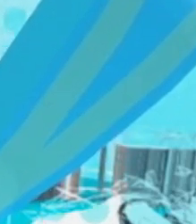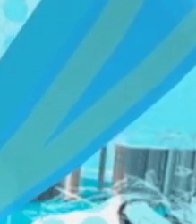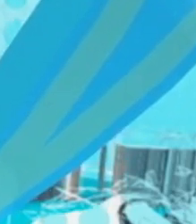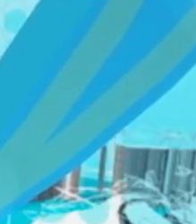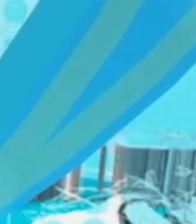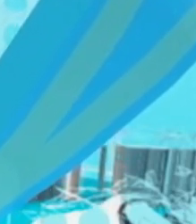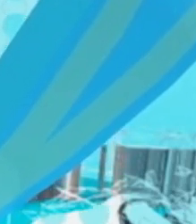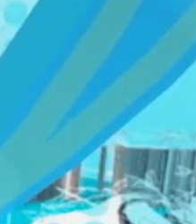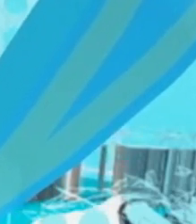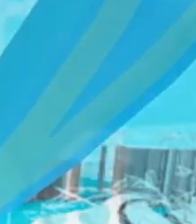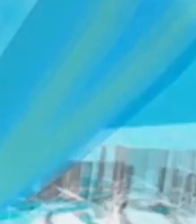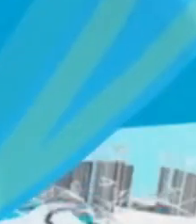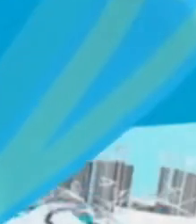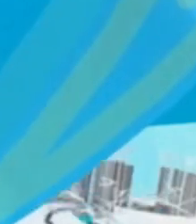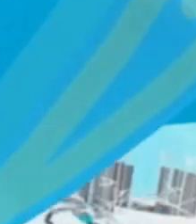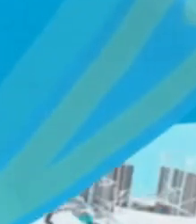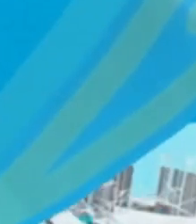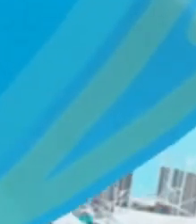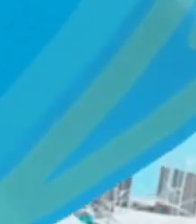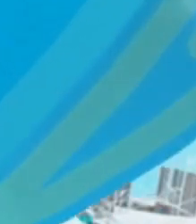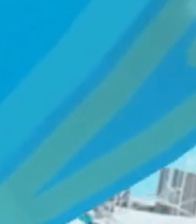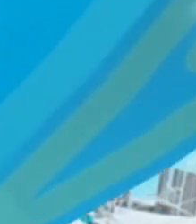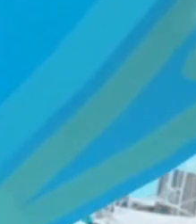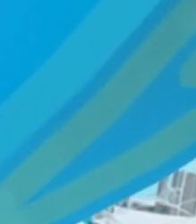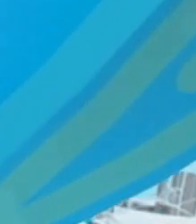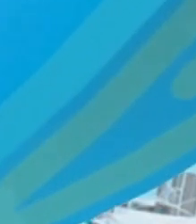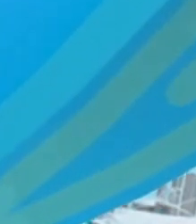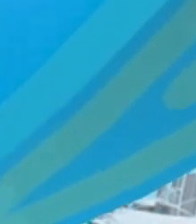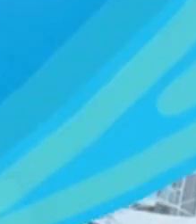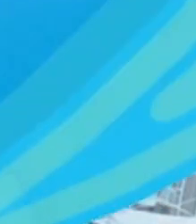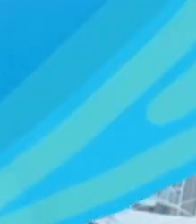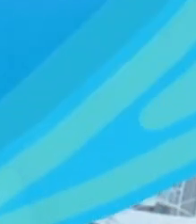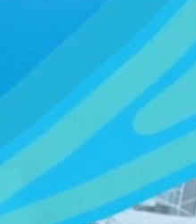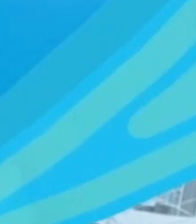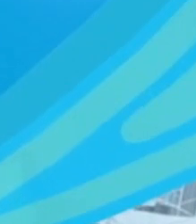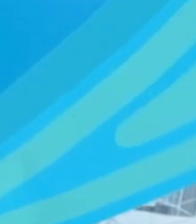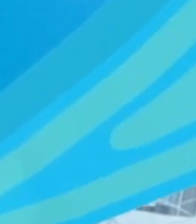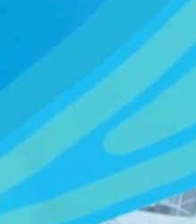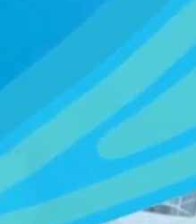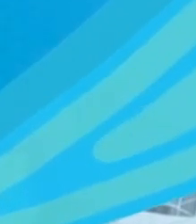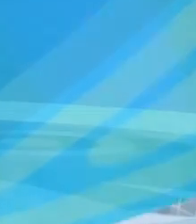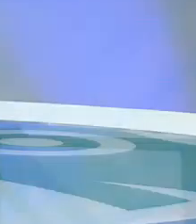Banco Popular presentó El Tipo de Cambio.